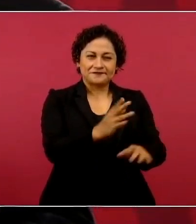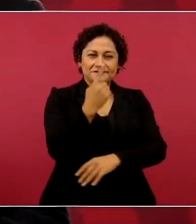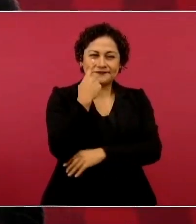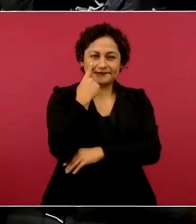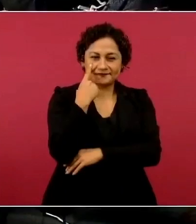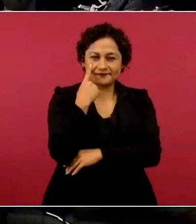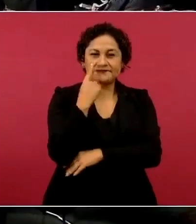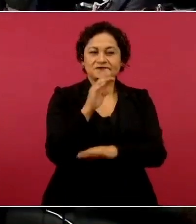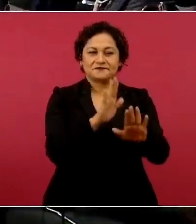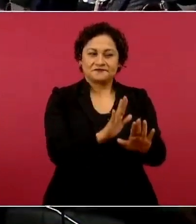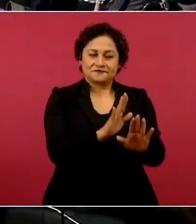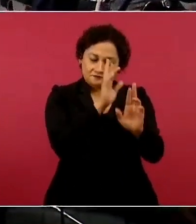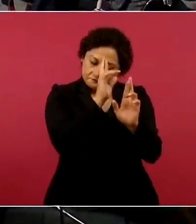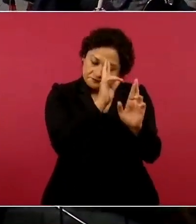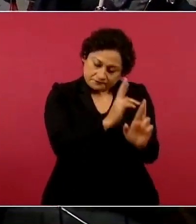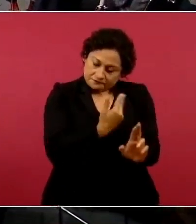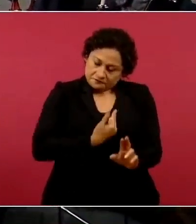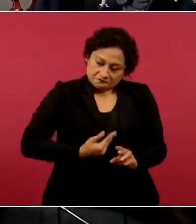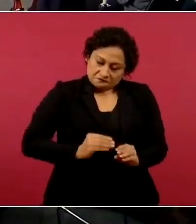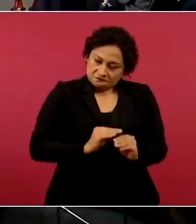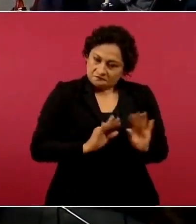mire, presidente, con todo respeto,